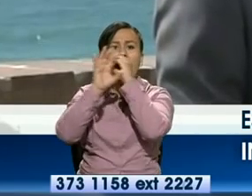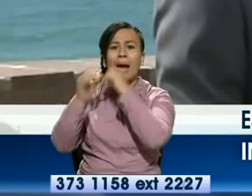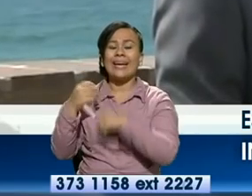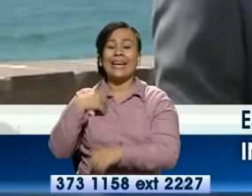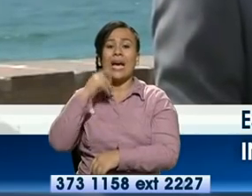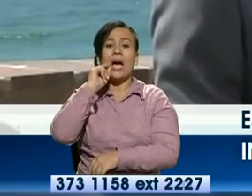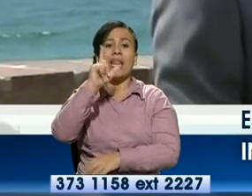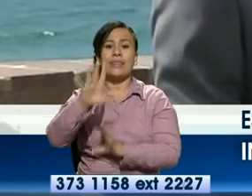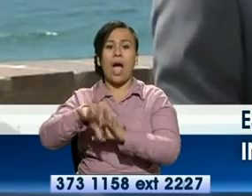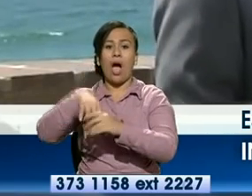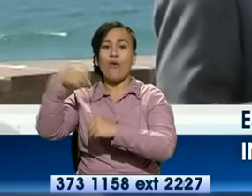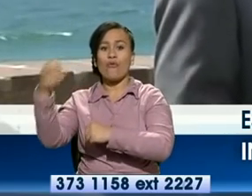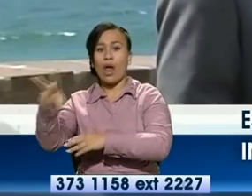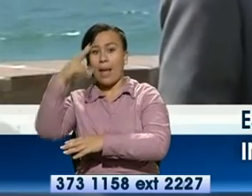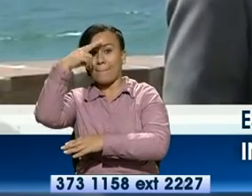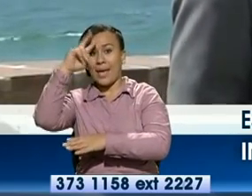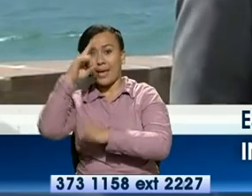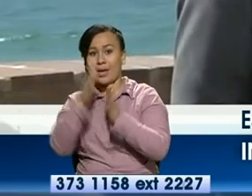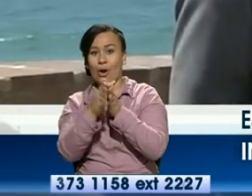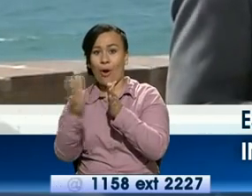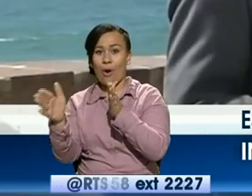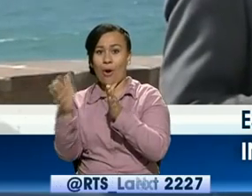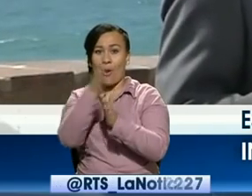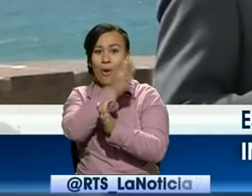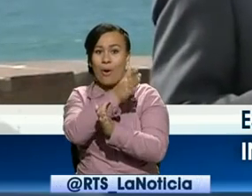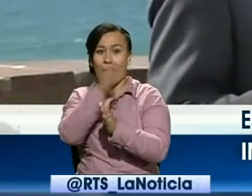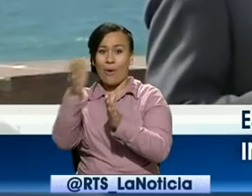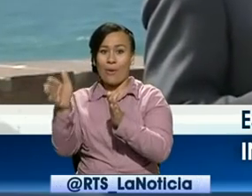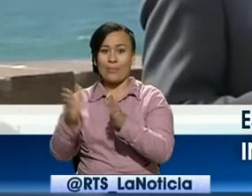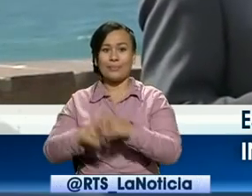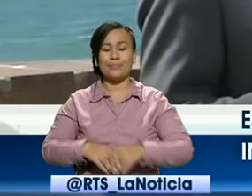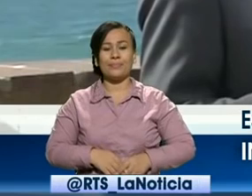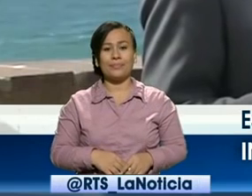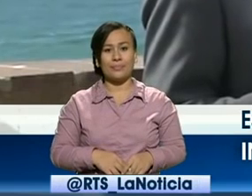lado de la frontera mexicana.